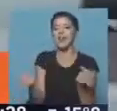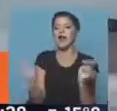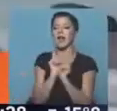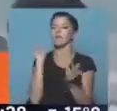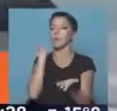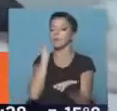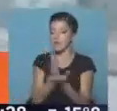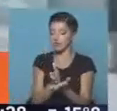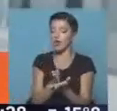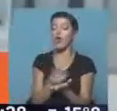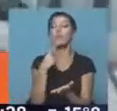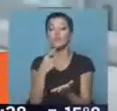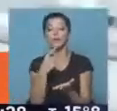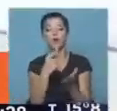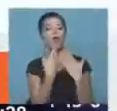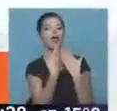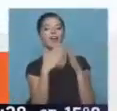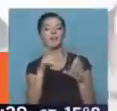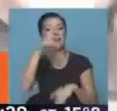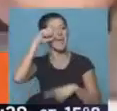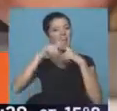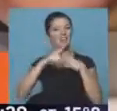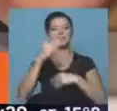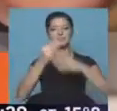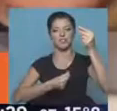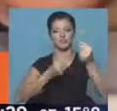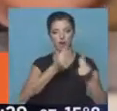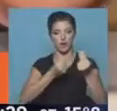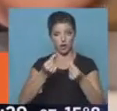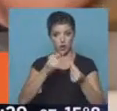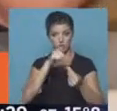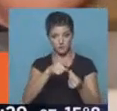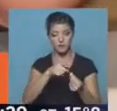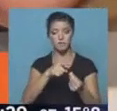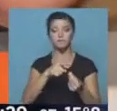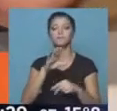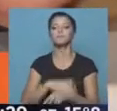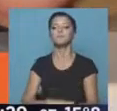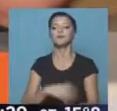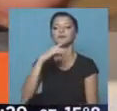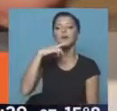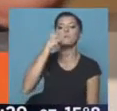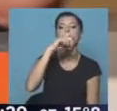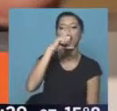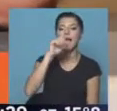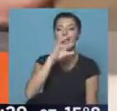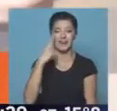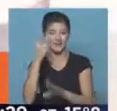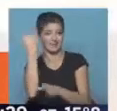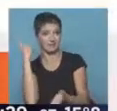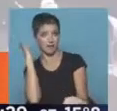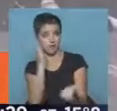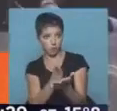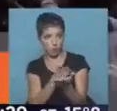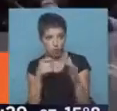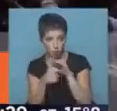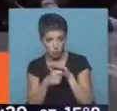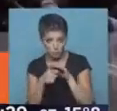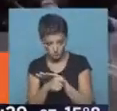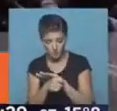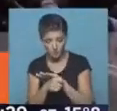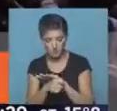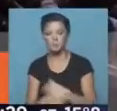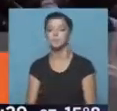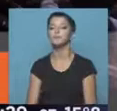apelaciones de absolver al ex tesorero del PT, João Vaccari, a quien había condenado por corrupción. A partir de este